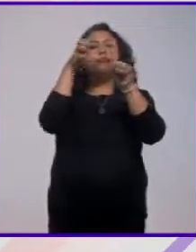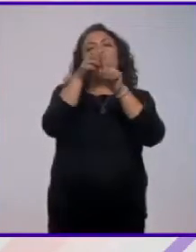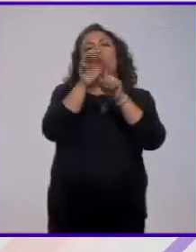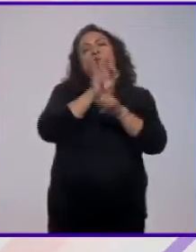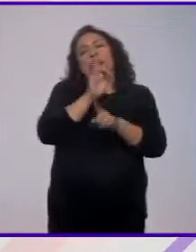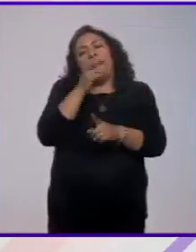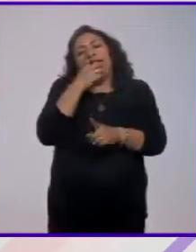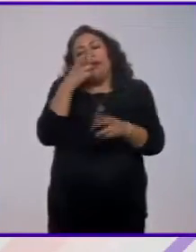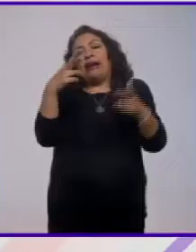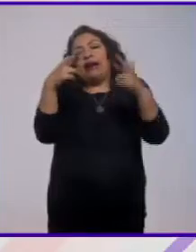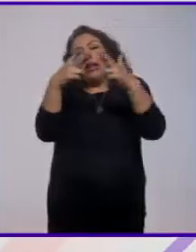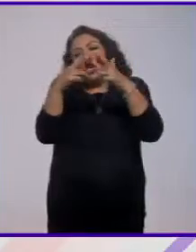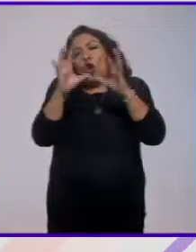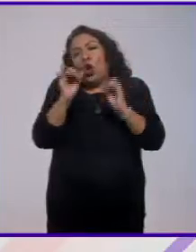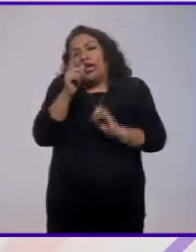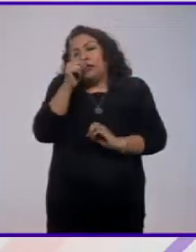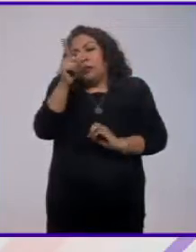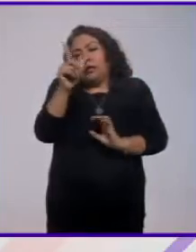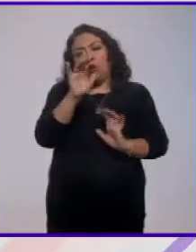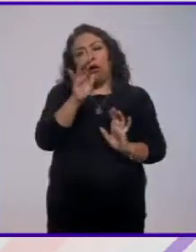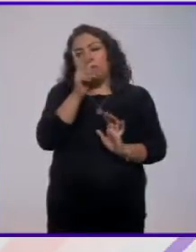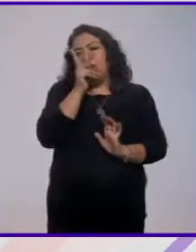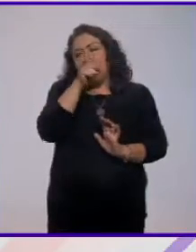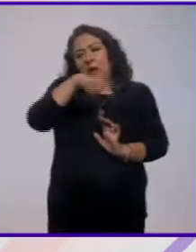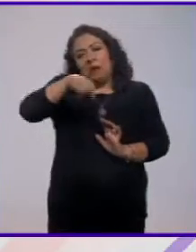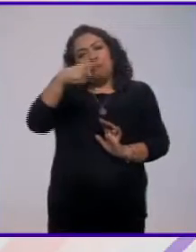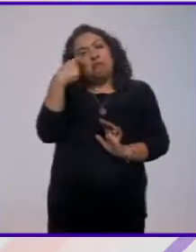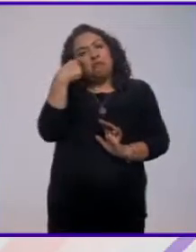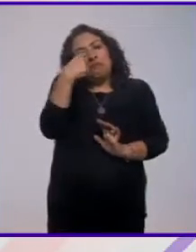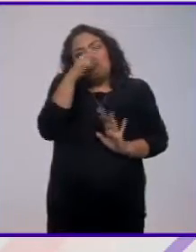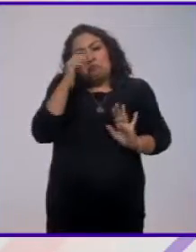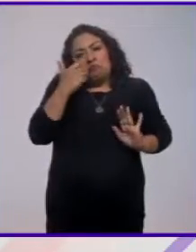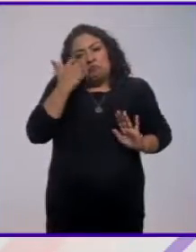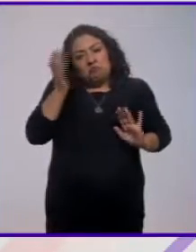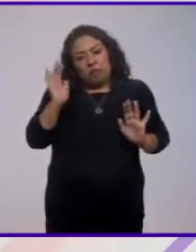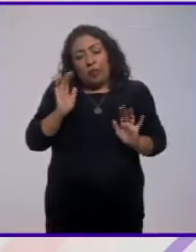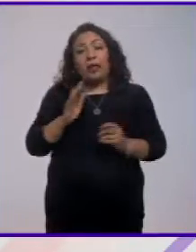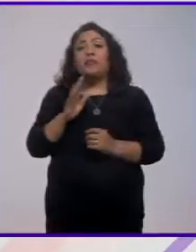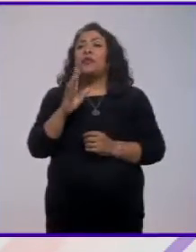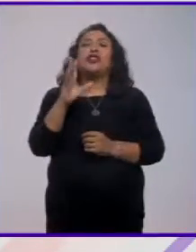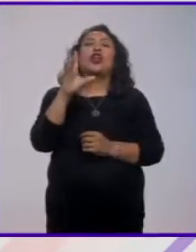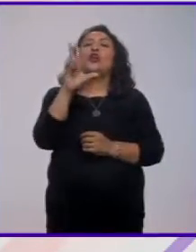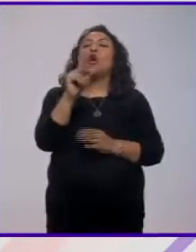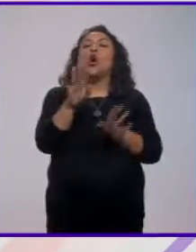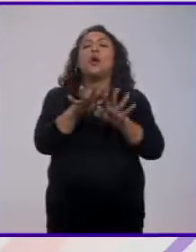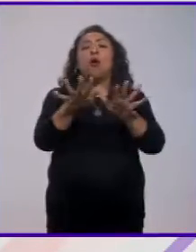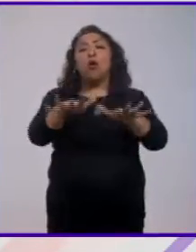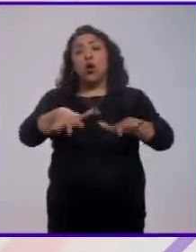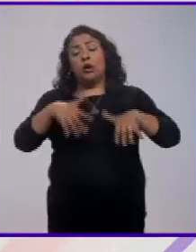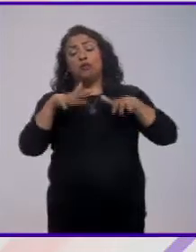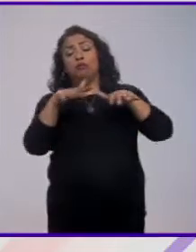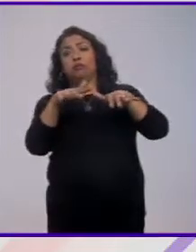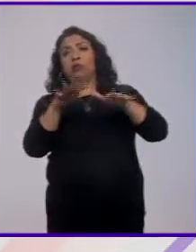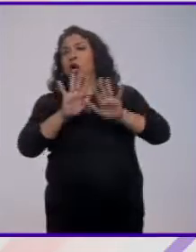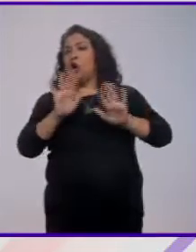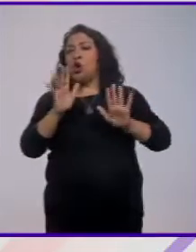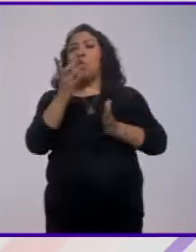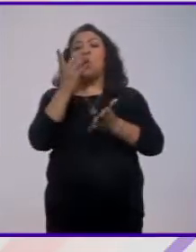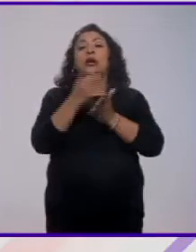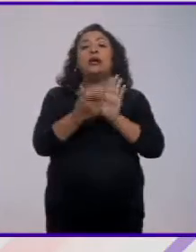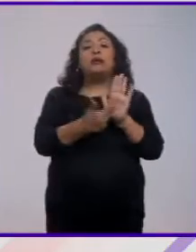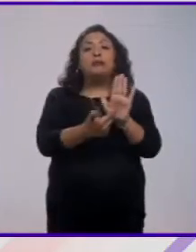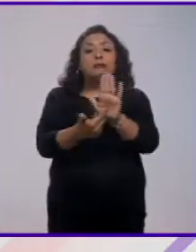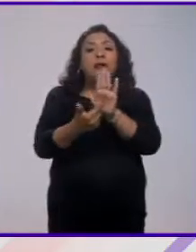o espirituales, el término que cada uno prefiera. Y no se trata del espectáculo, simplemente de mostrar, se